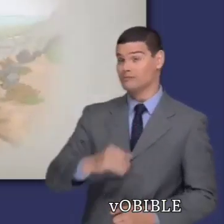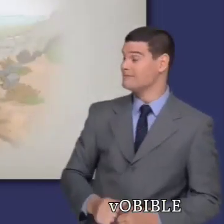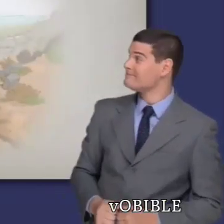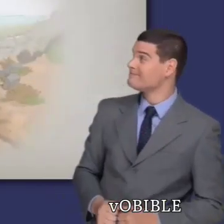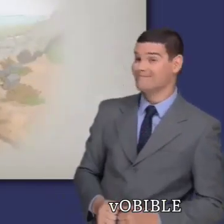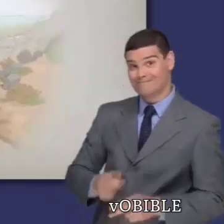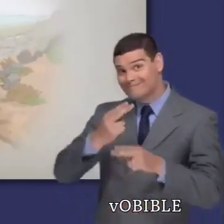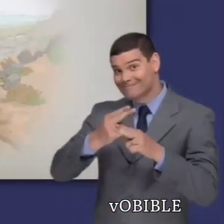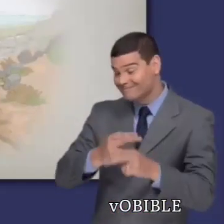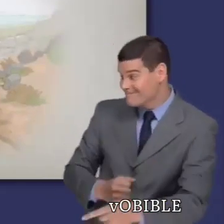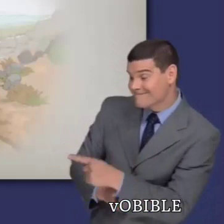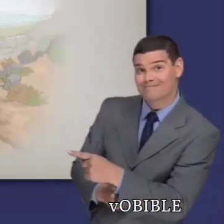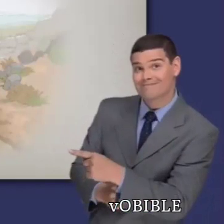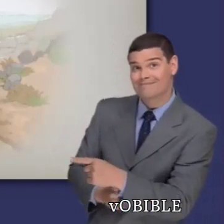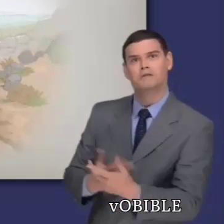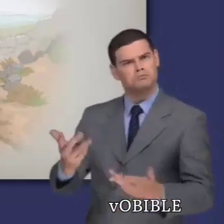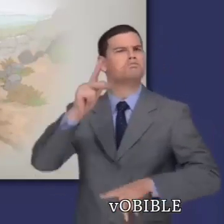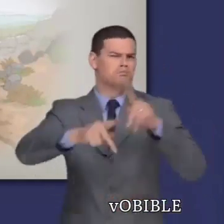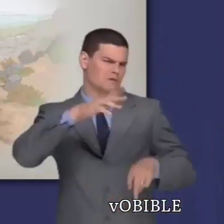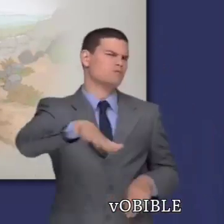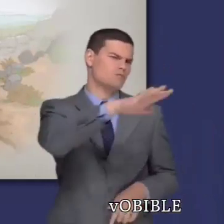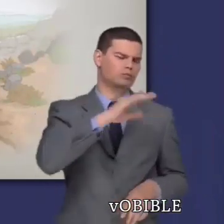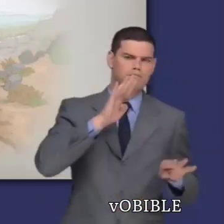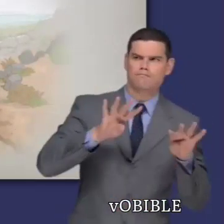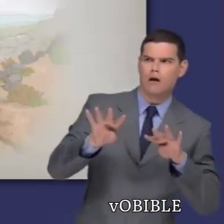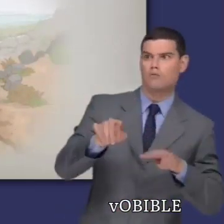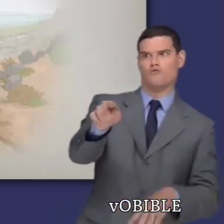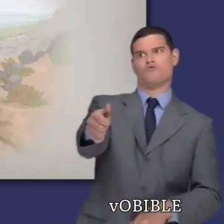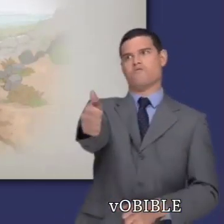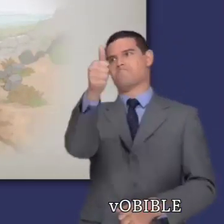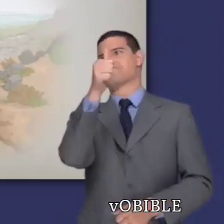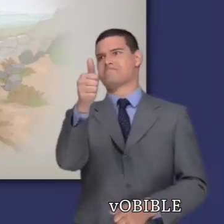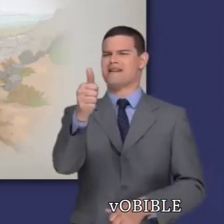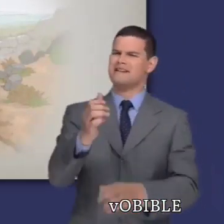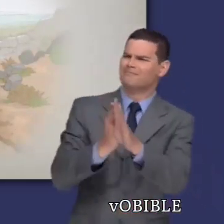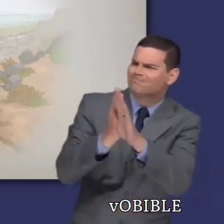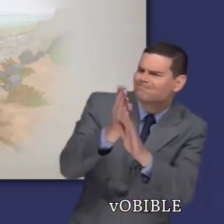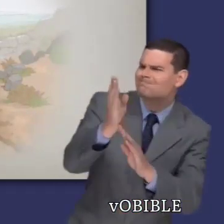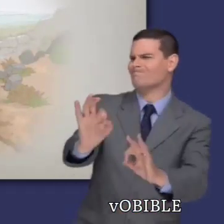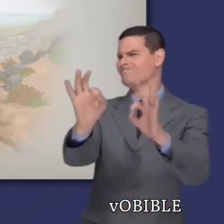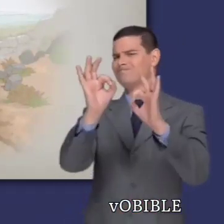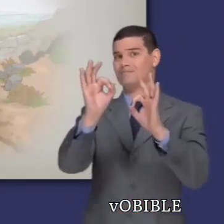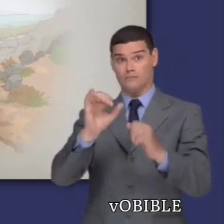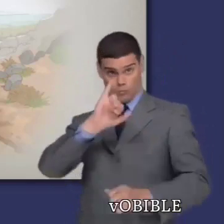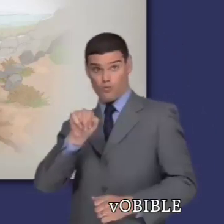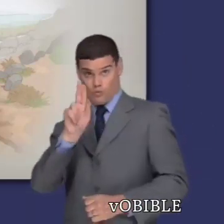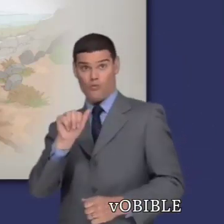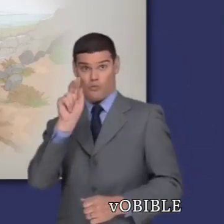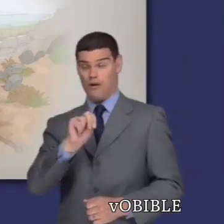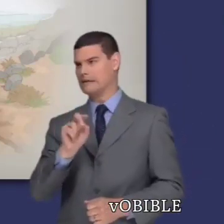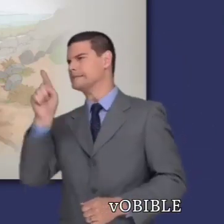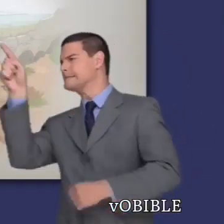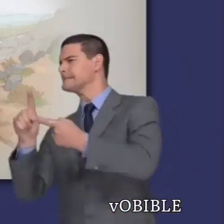Demetrio, un cristiano muy amigo de Juan, tenía buena fama. De hecho, es probable que fuera él quien entregó la tercera